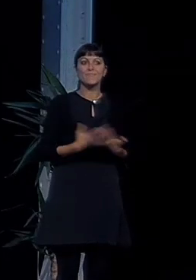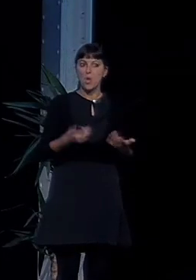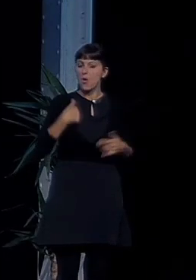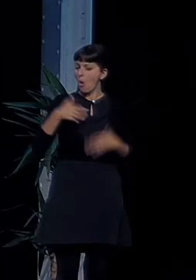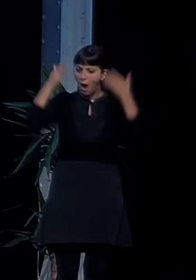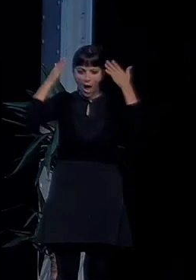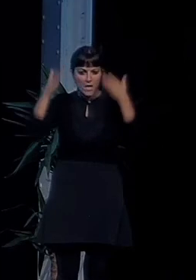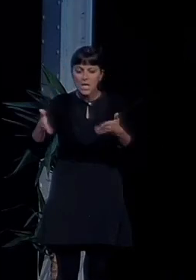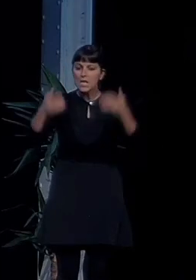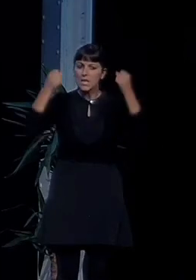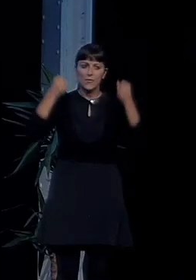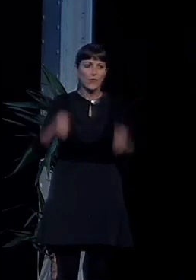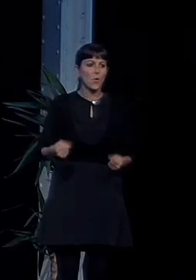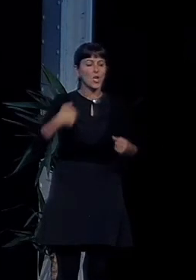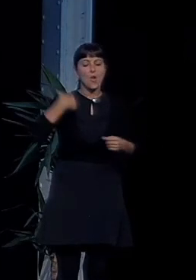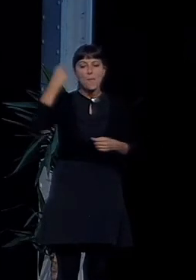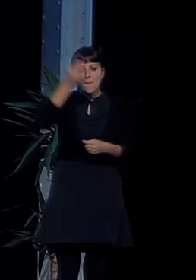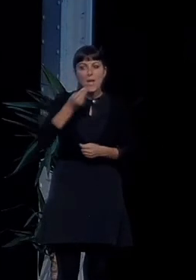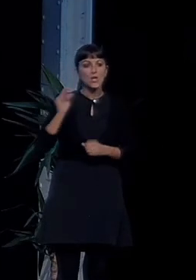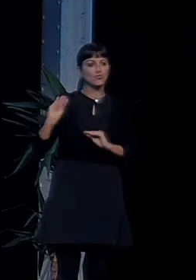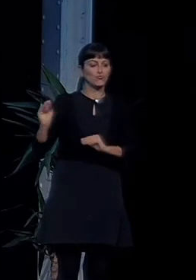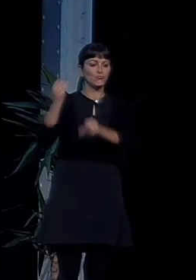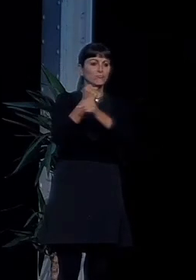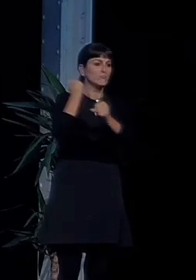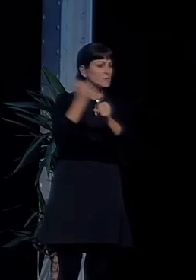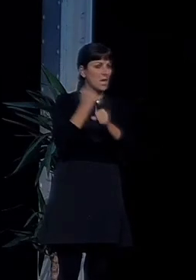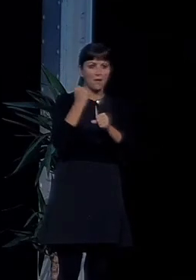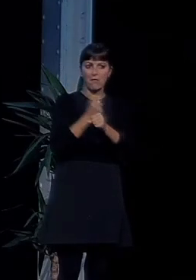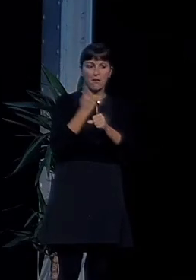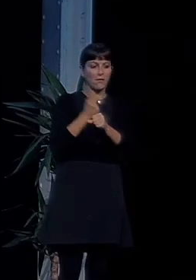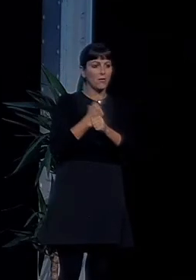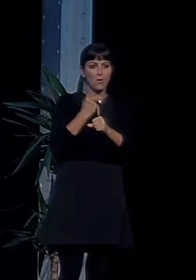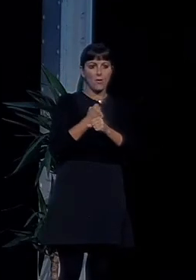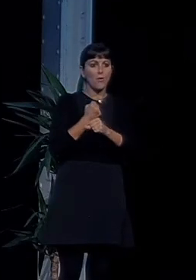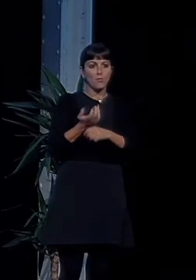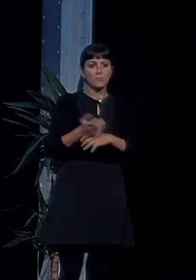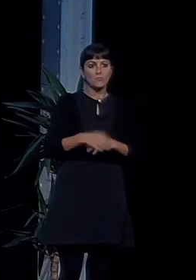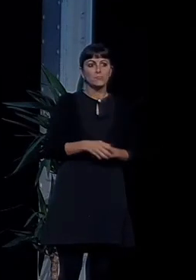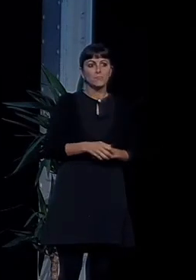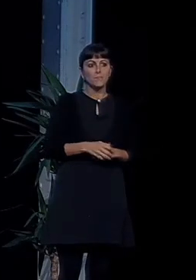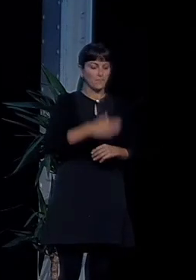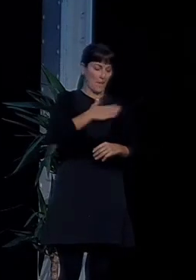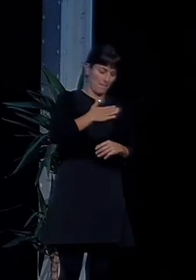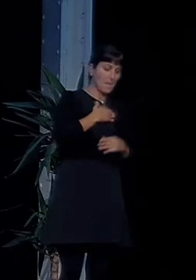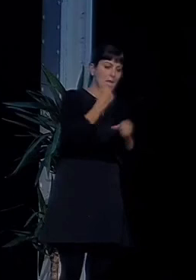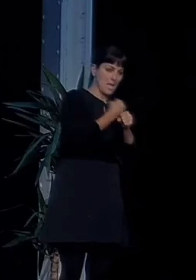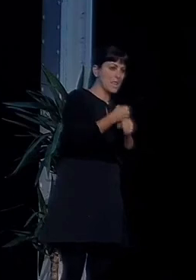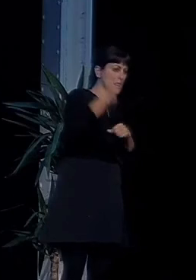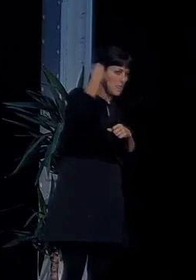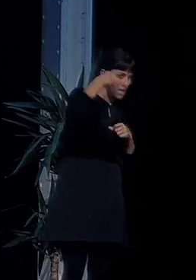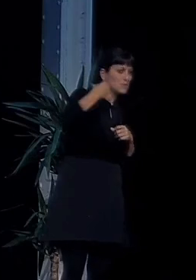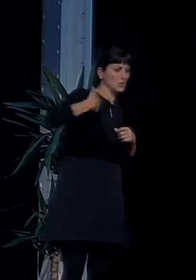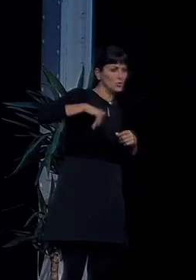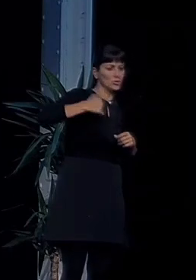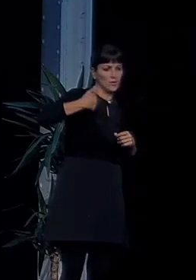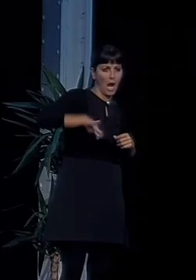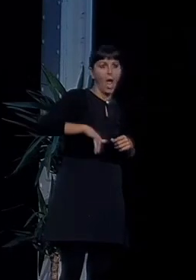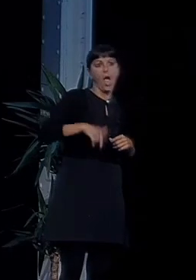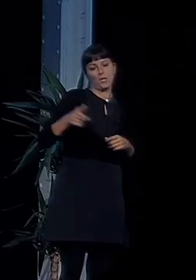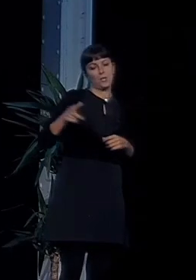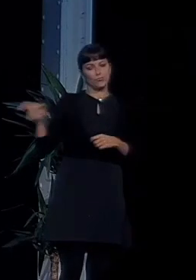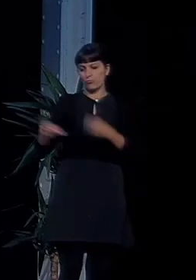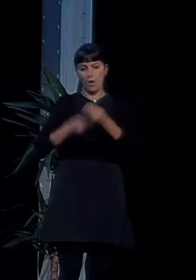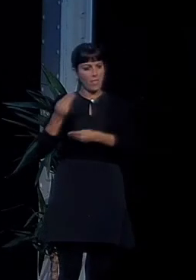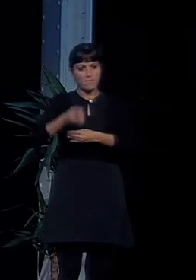y creo que el trabajo de la academia... que yo también tengo mi tesis hecha, lo que hay que hacer es lo que estás